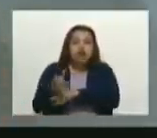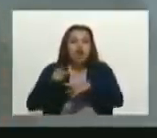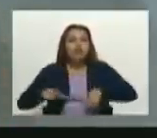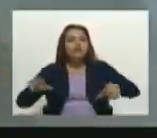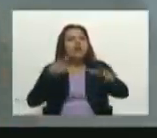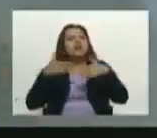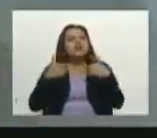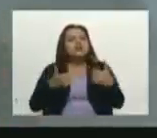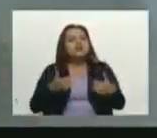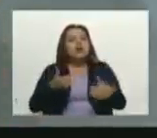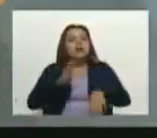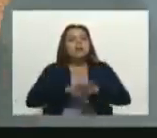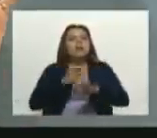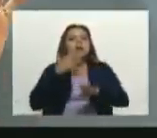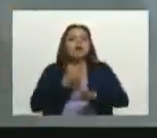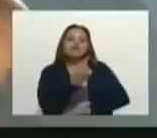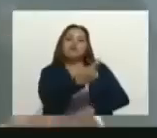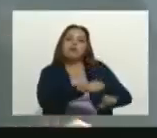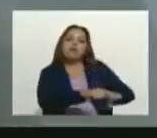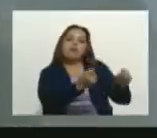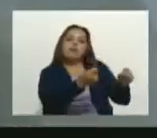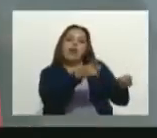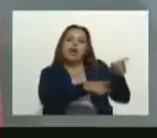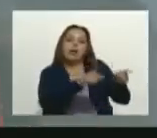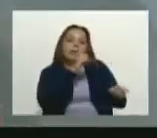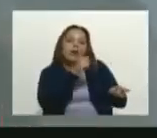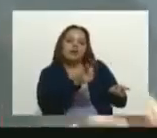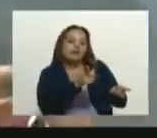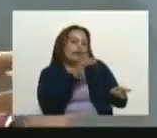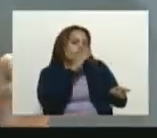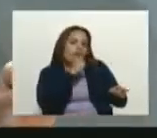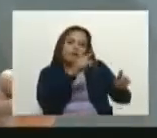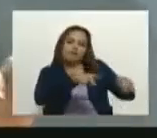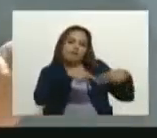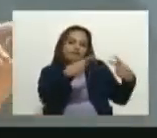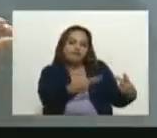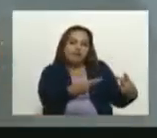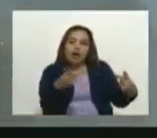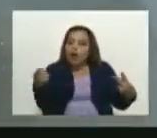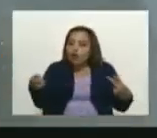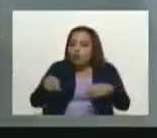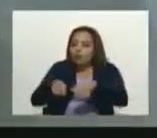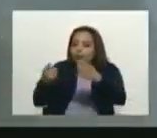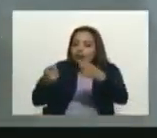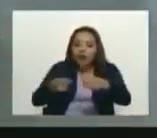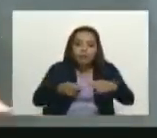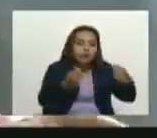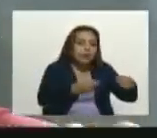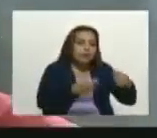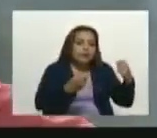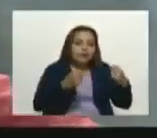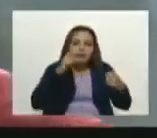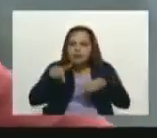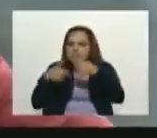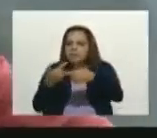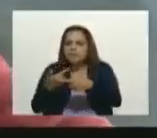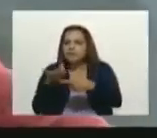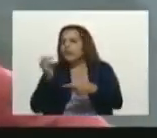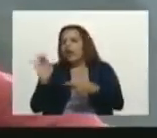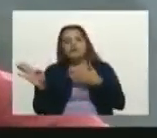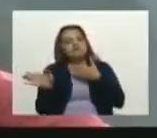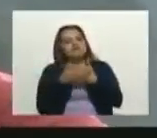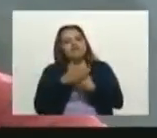a veces se daña una cosita y no se arregla, y se daña la otra, y se daña la otra, cuando te das cuenta está cerrado el